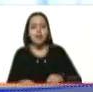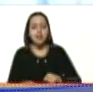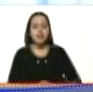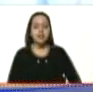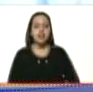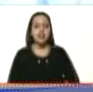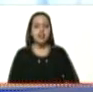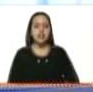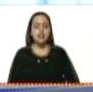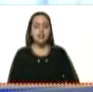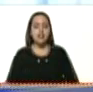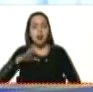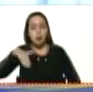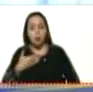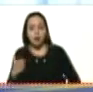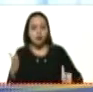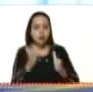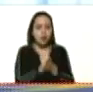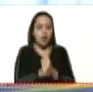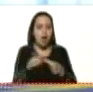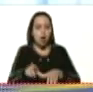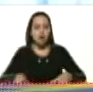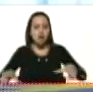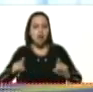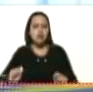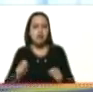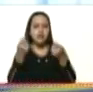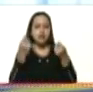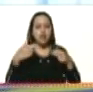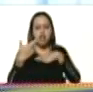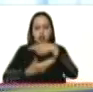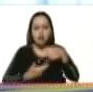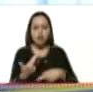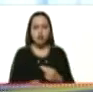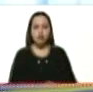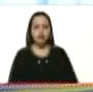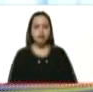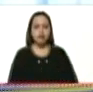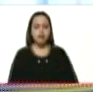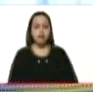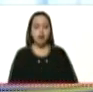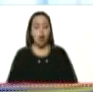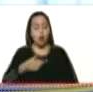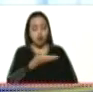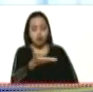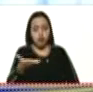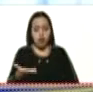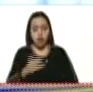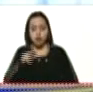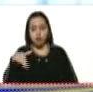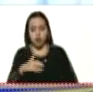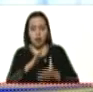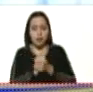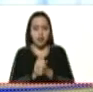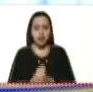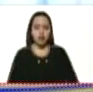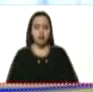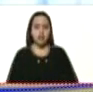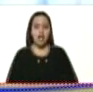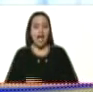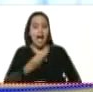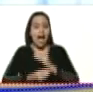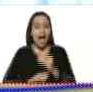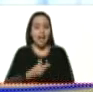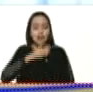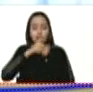un puerto de salvación. Usted y nuestros amigos Rocio y Castillo harían un fraude a la